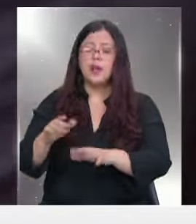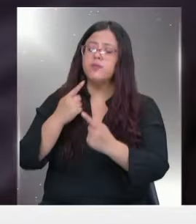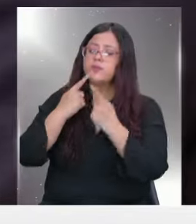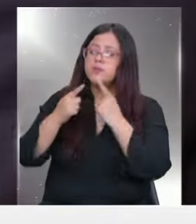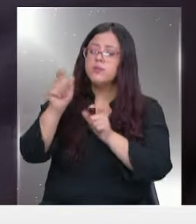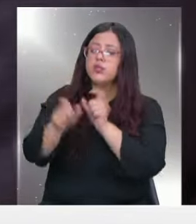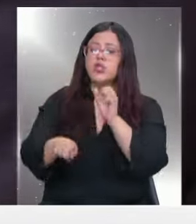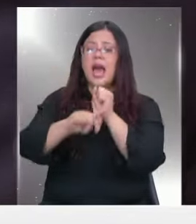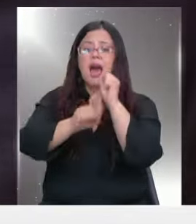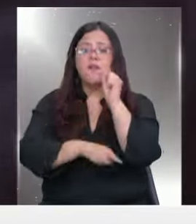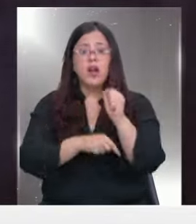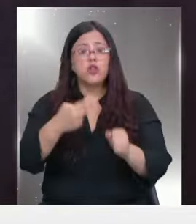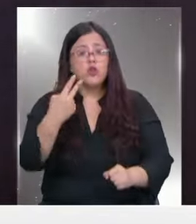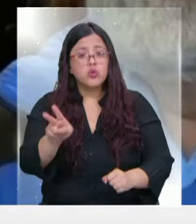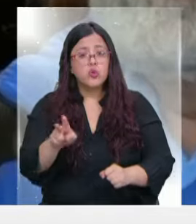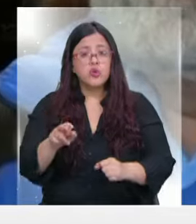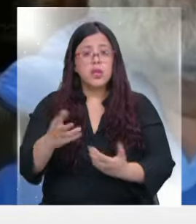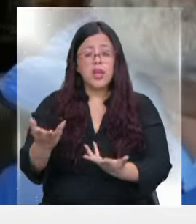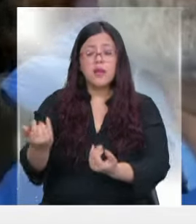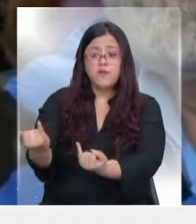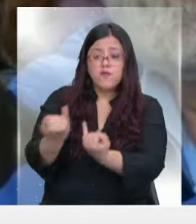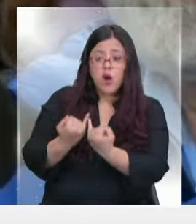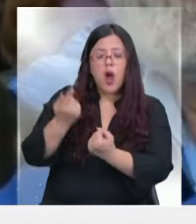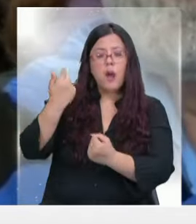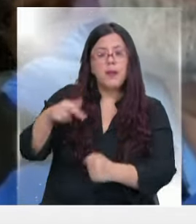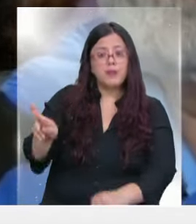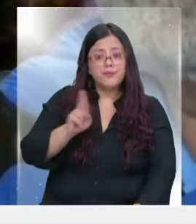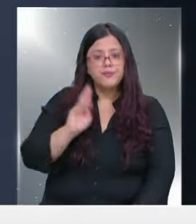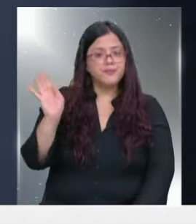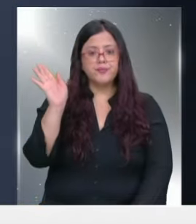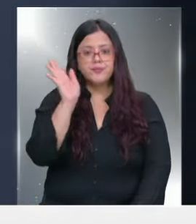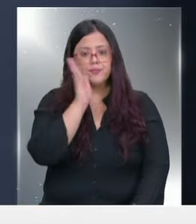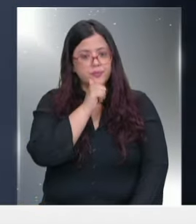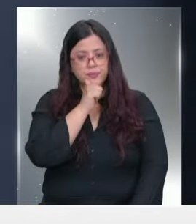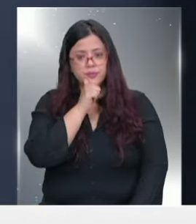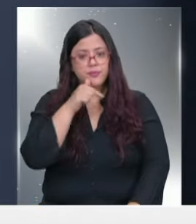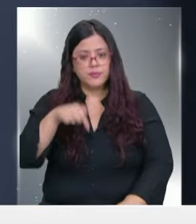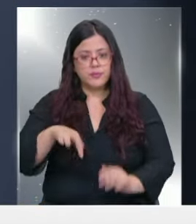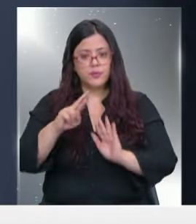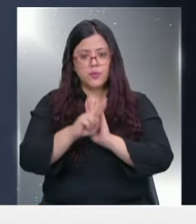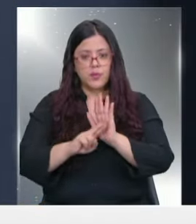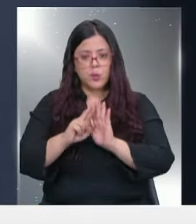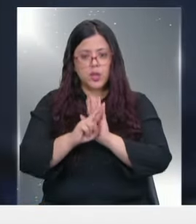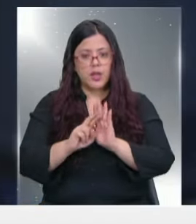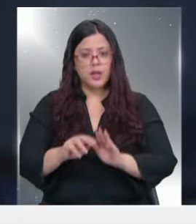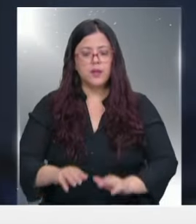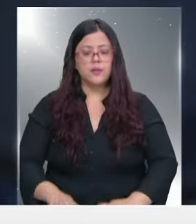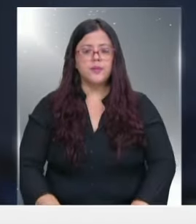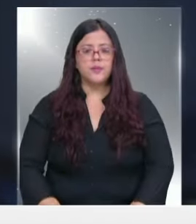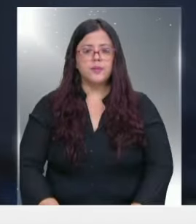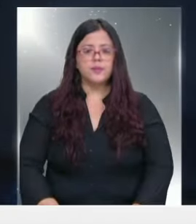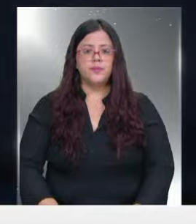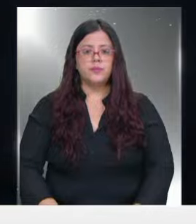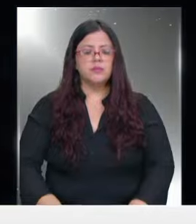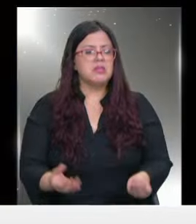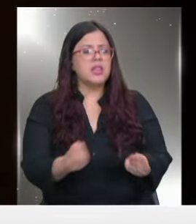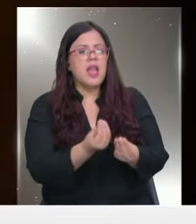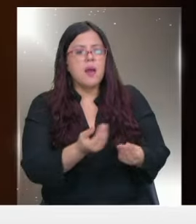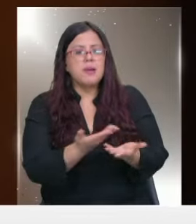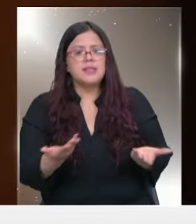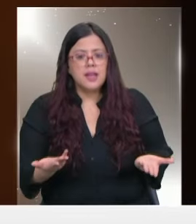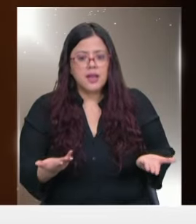sus abogados para obtener una declaración, pero declinaron participar de este reportaje. ¿Ahora qué esperamos?